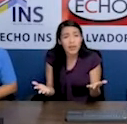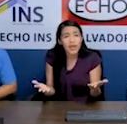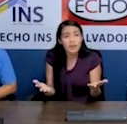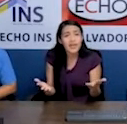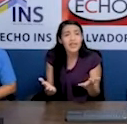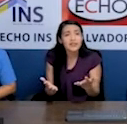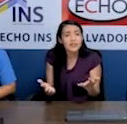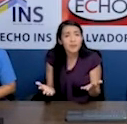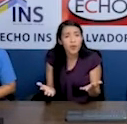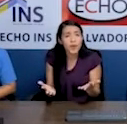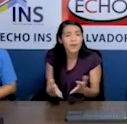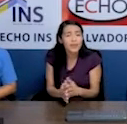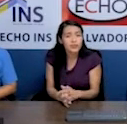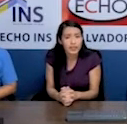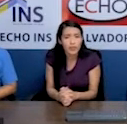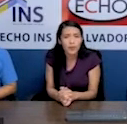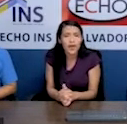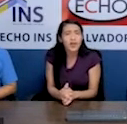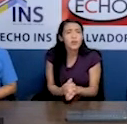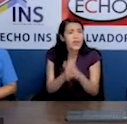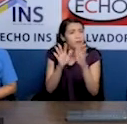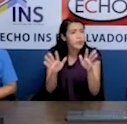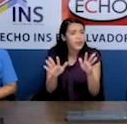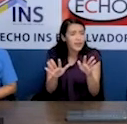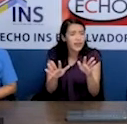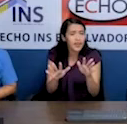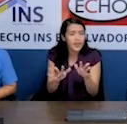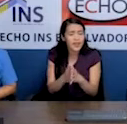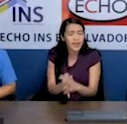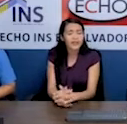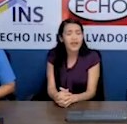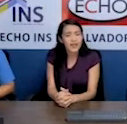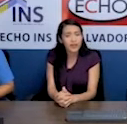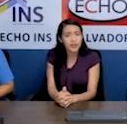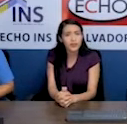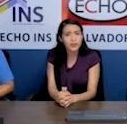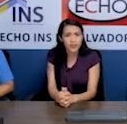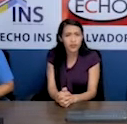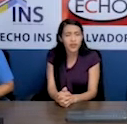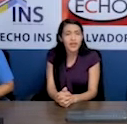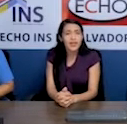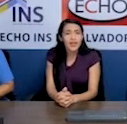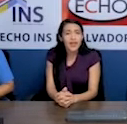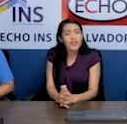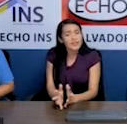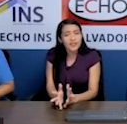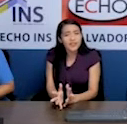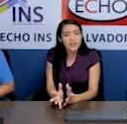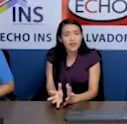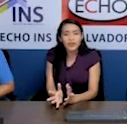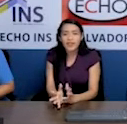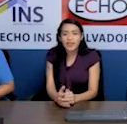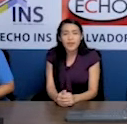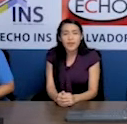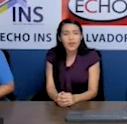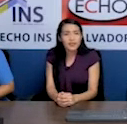de células germinales, timoma, mesotelioma. ¿Por qué es importante traer a colación esto? A veces